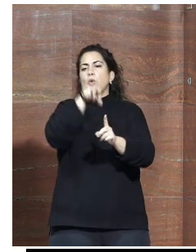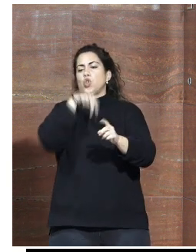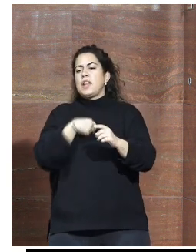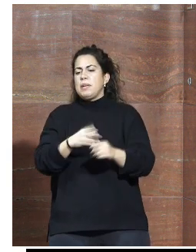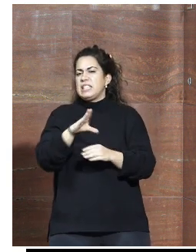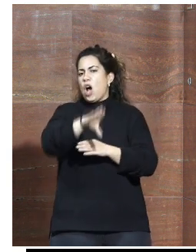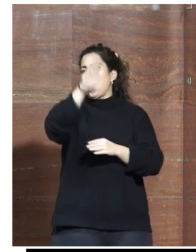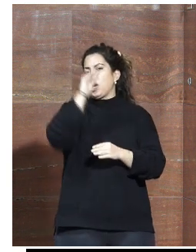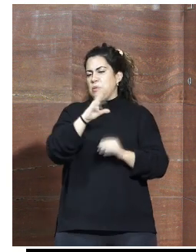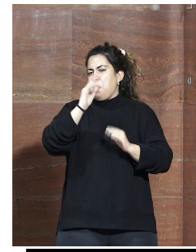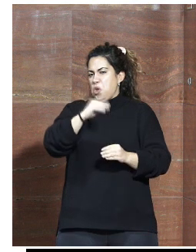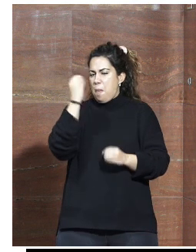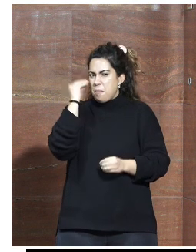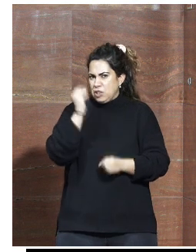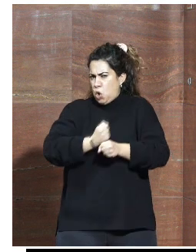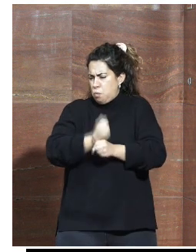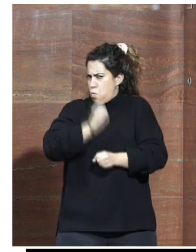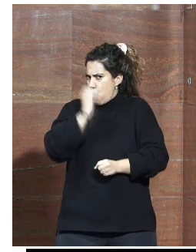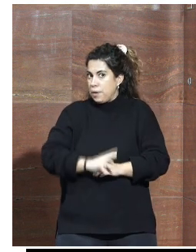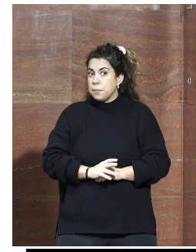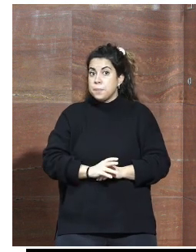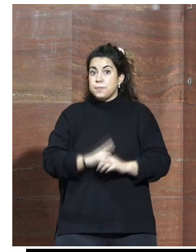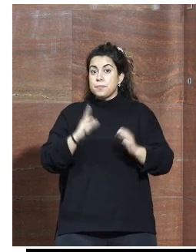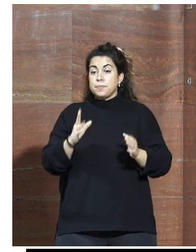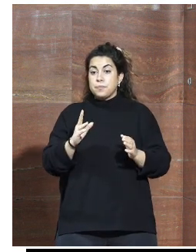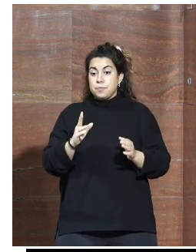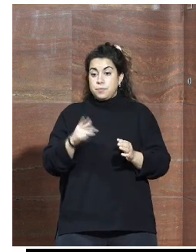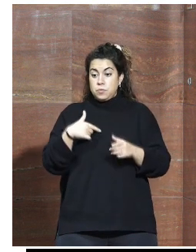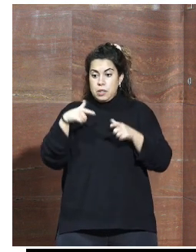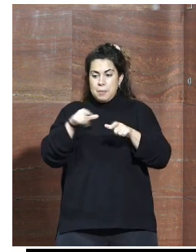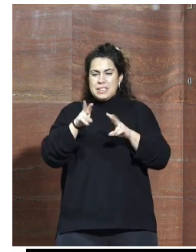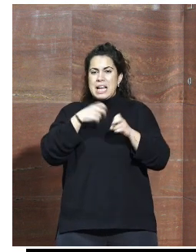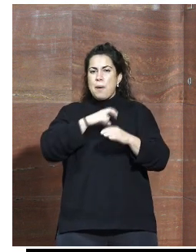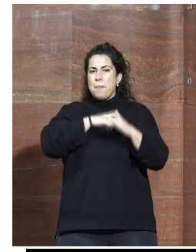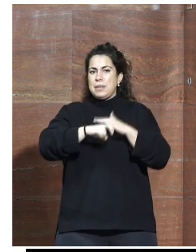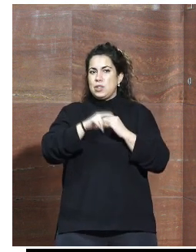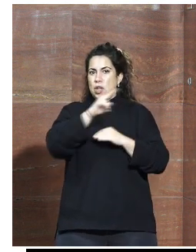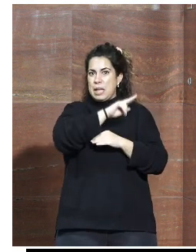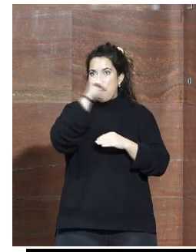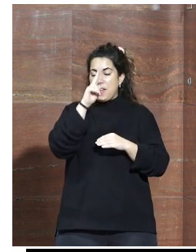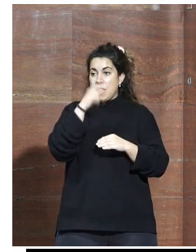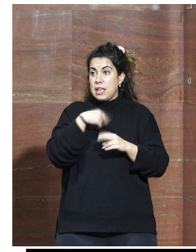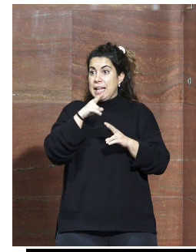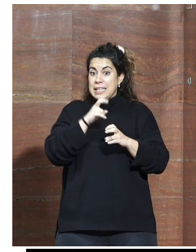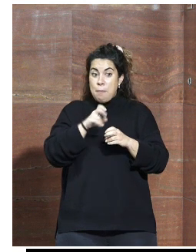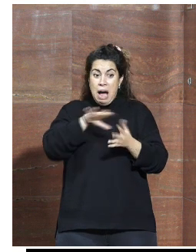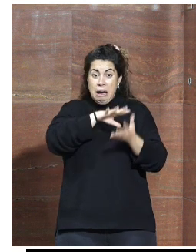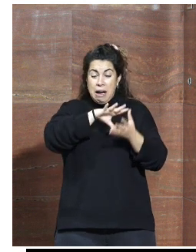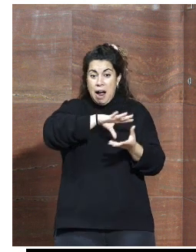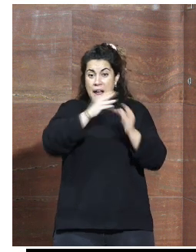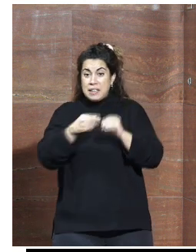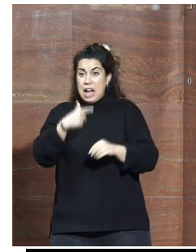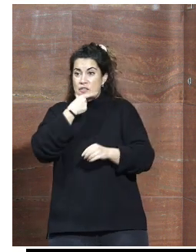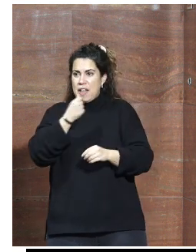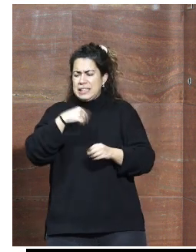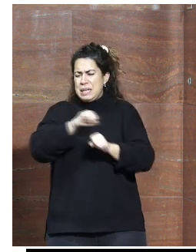está bastante trabajado. Dentro de una cosa que es, hay una parte en Metro de Madrid que es imposible de hacerlo fácil, que es el sistema tarifario. O sea,